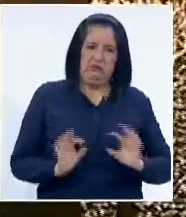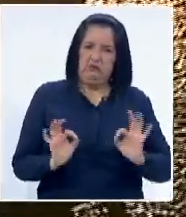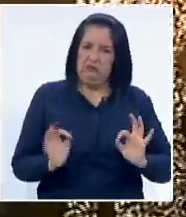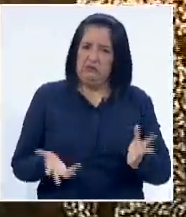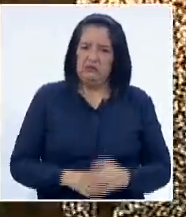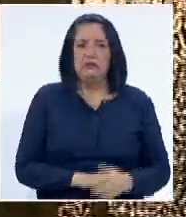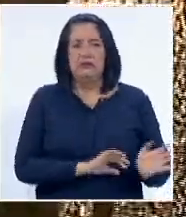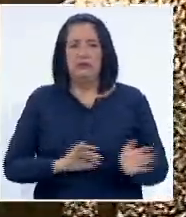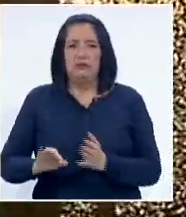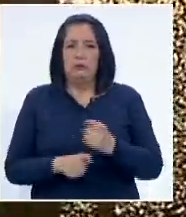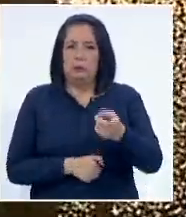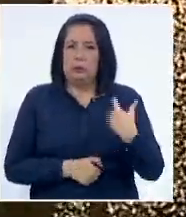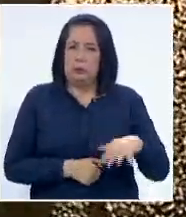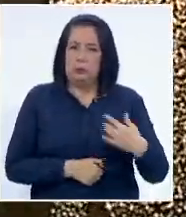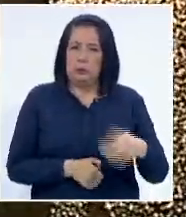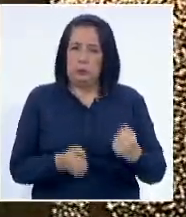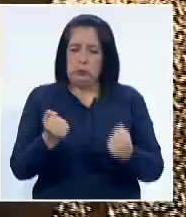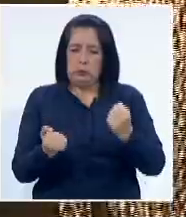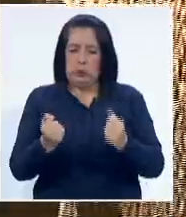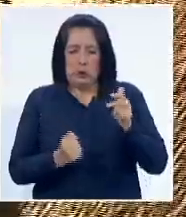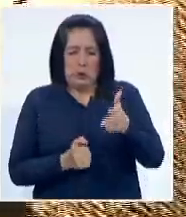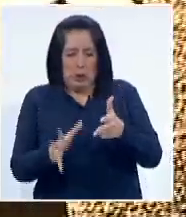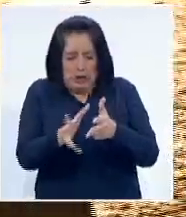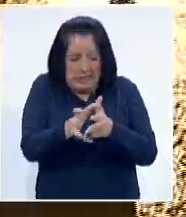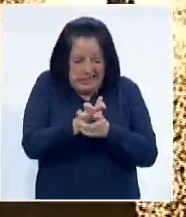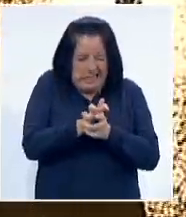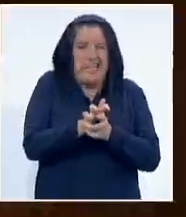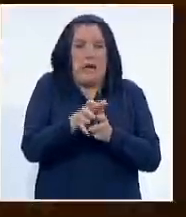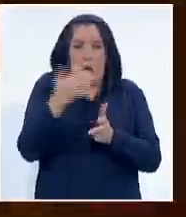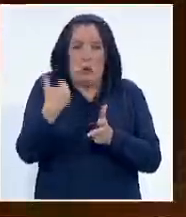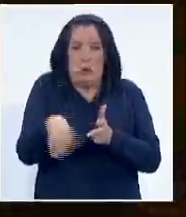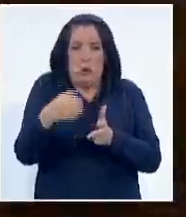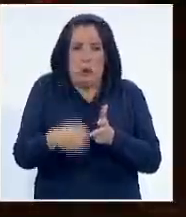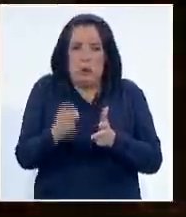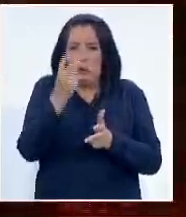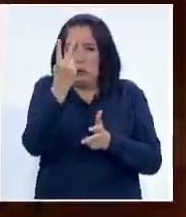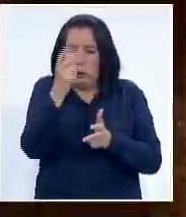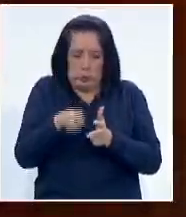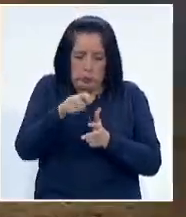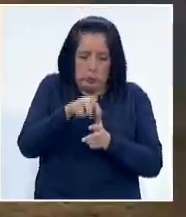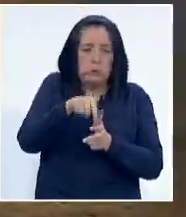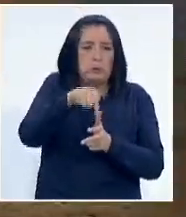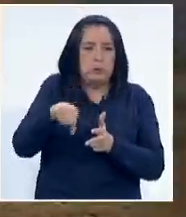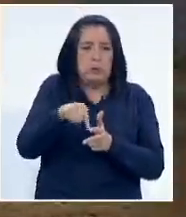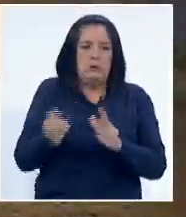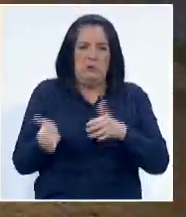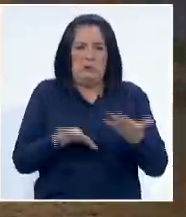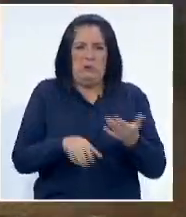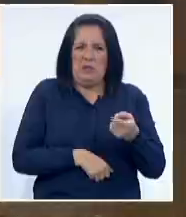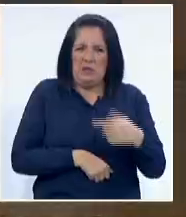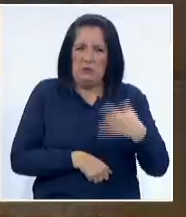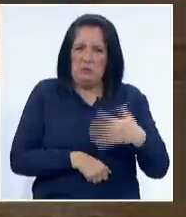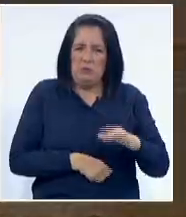La carrocería destruida evidenciaba el brutal impacto. Dos de los ocupantes de esta minivan perdieron la vida cuando el vehículo